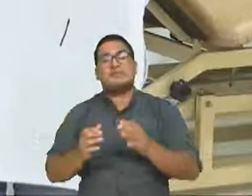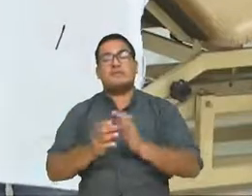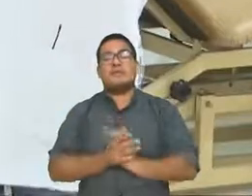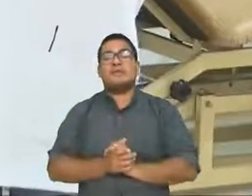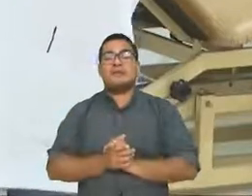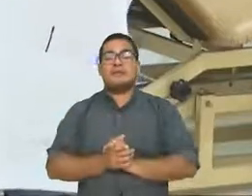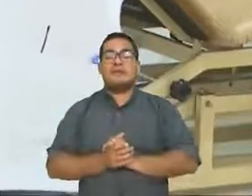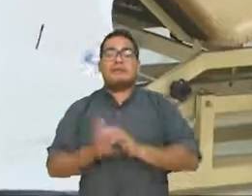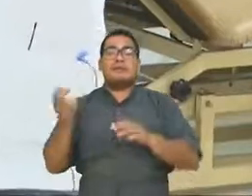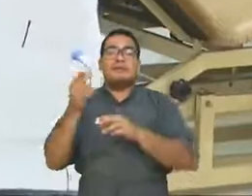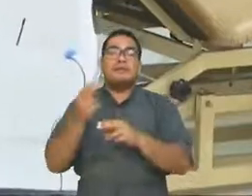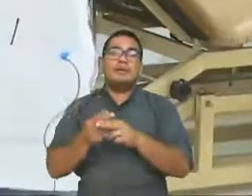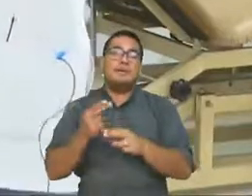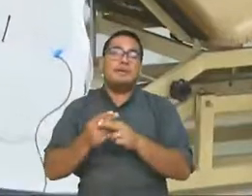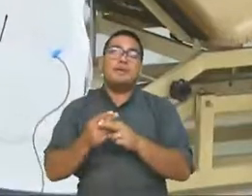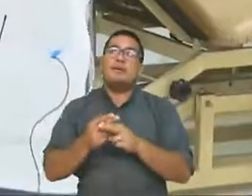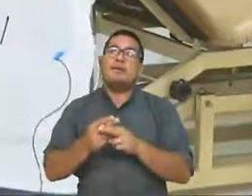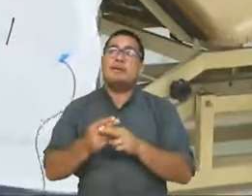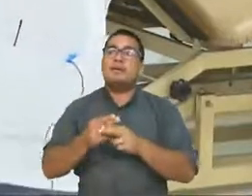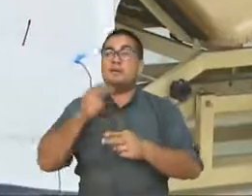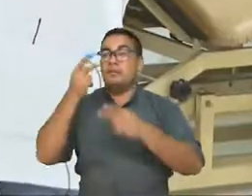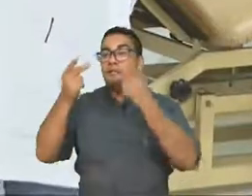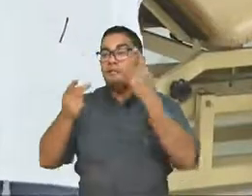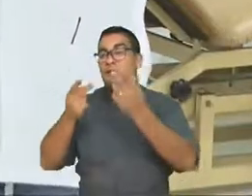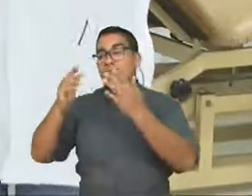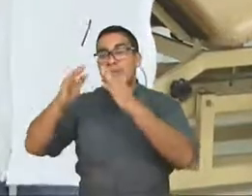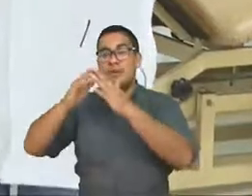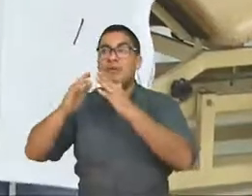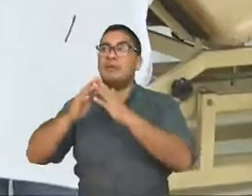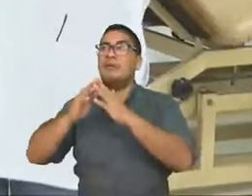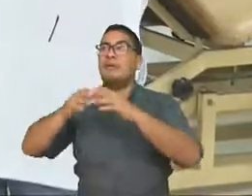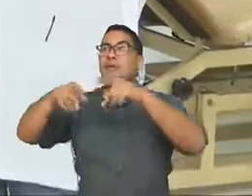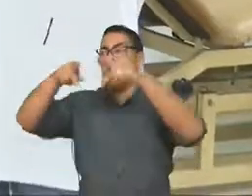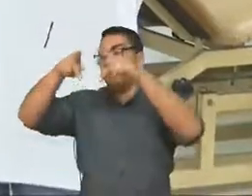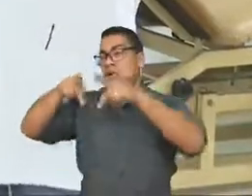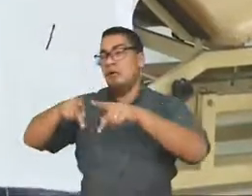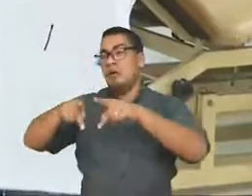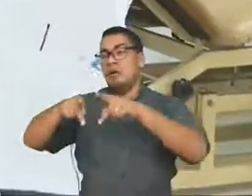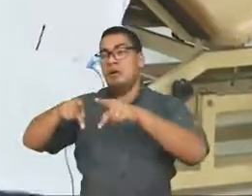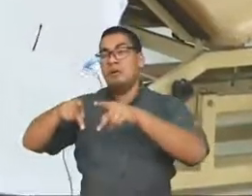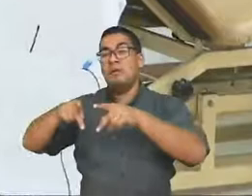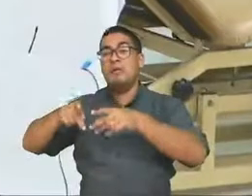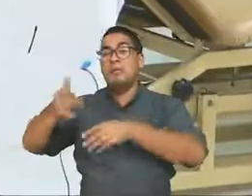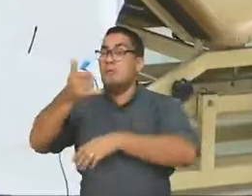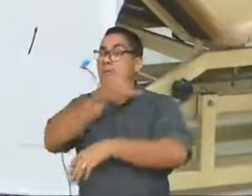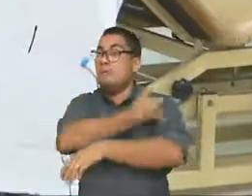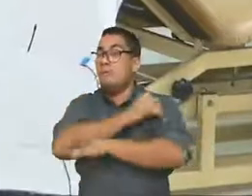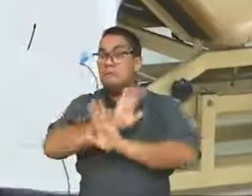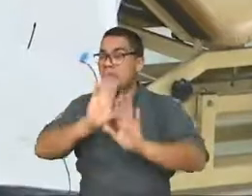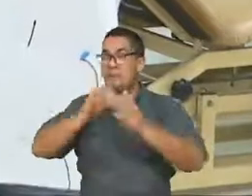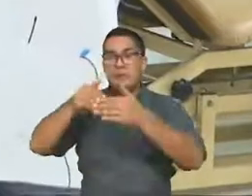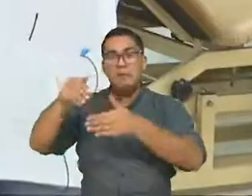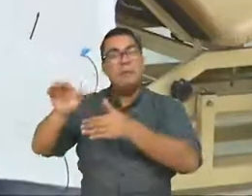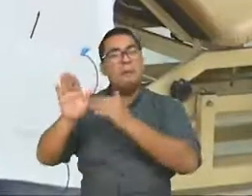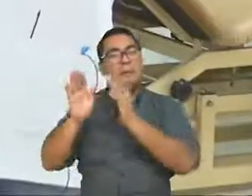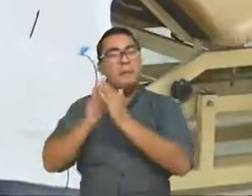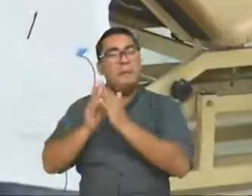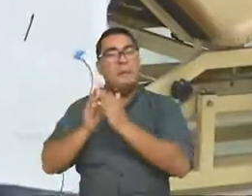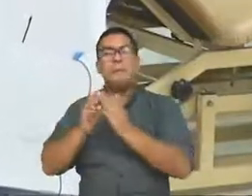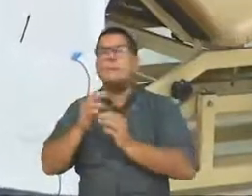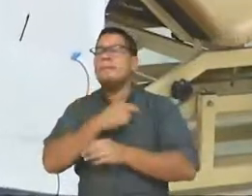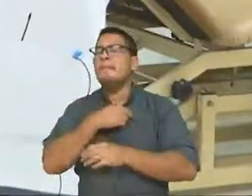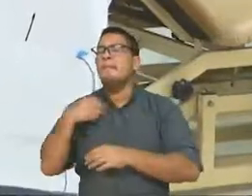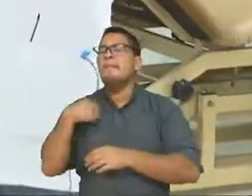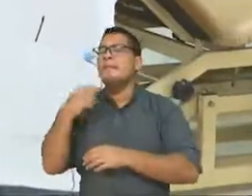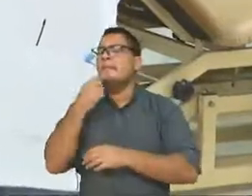llama visitas domiciliares que se le hace al paciente después que es dado de alta del hospital. ¿Eso quién lo hace? ¿Quién va a hacer